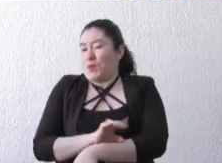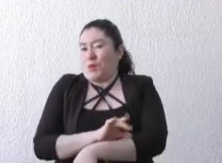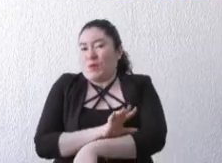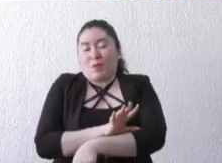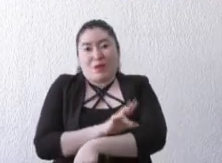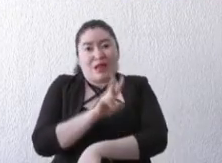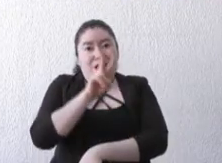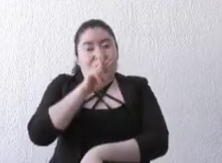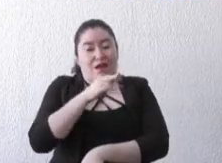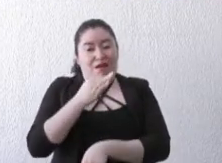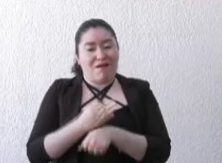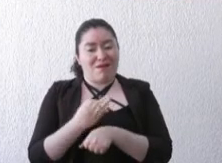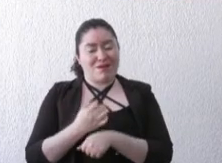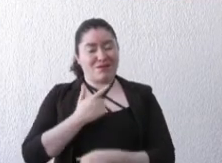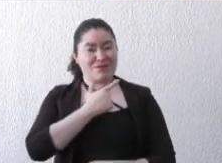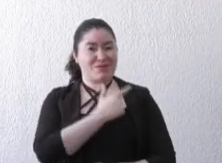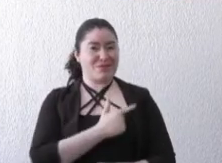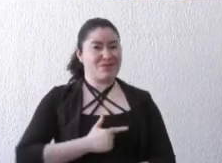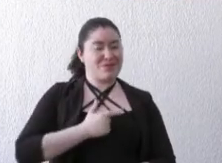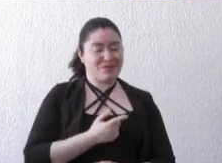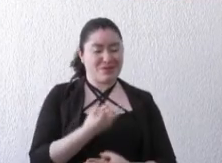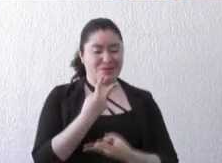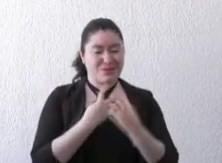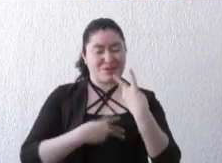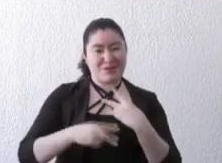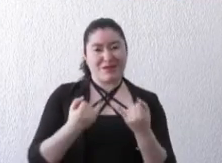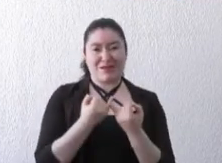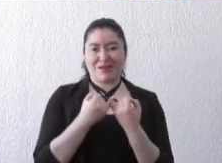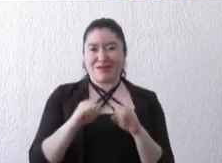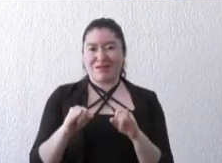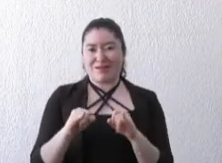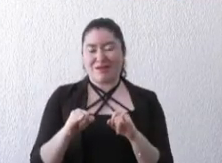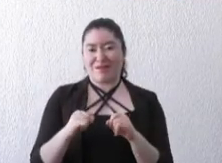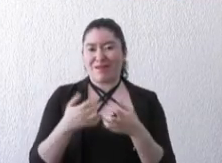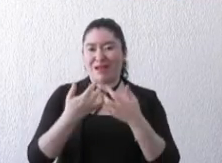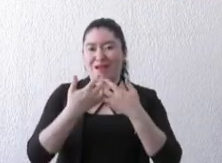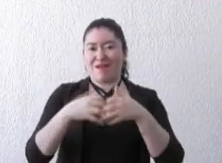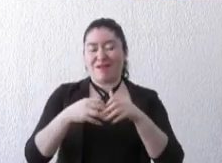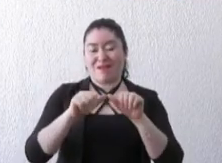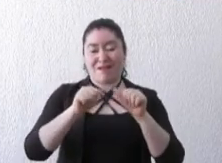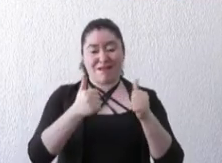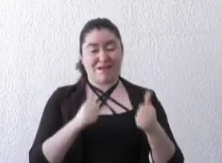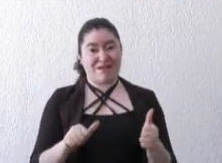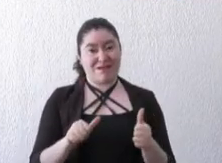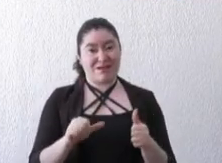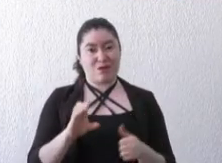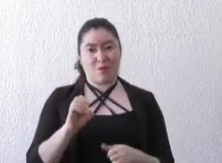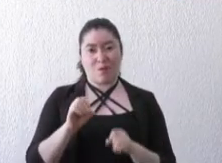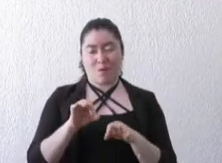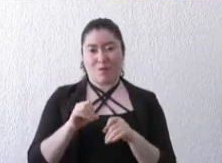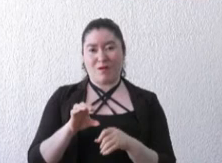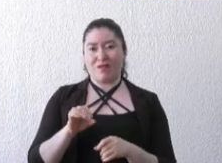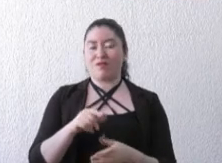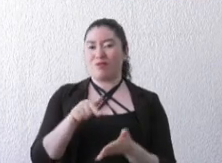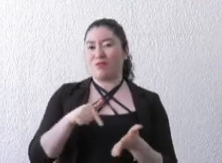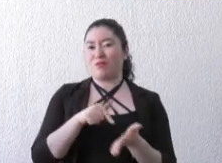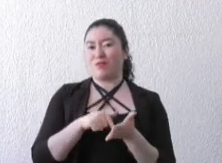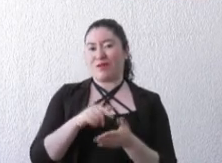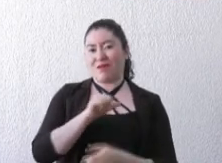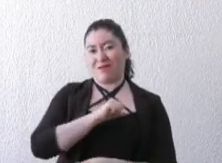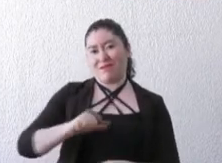aquí en la inauguración de esta Fábrica de Artes y Oficios en el poniente de la ciudad, en la Alcaldía Miguel